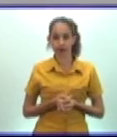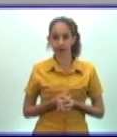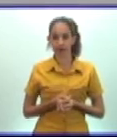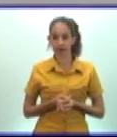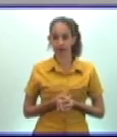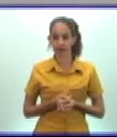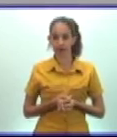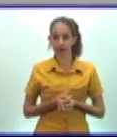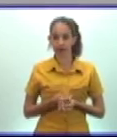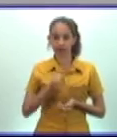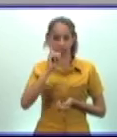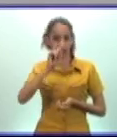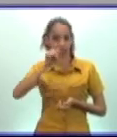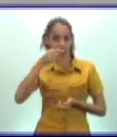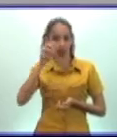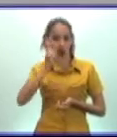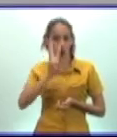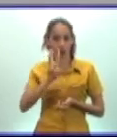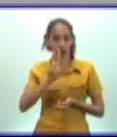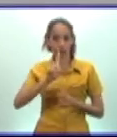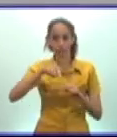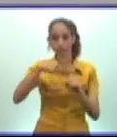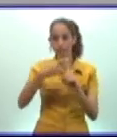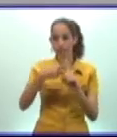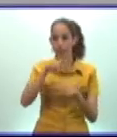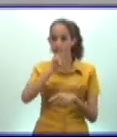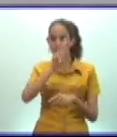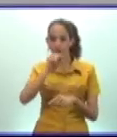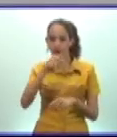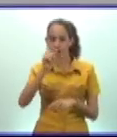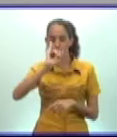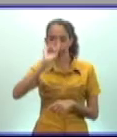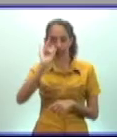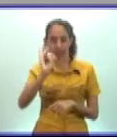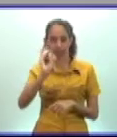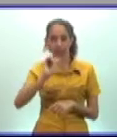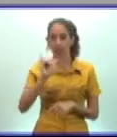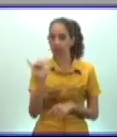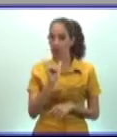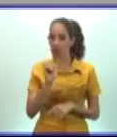Obtenemos que 6,3 más 2,7 es igual a 9